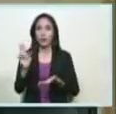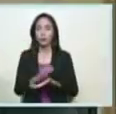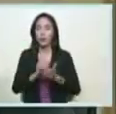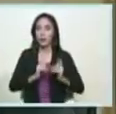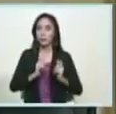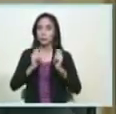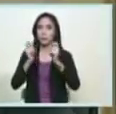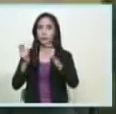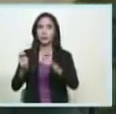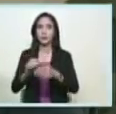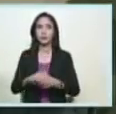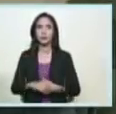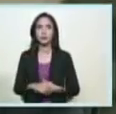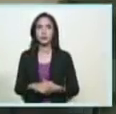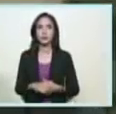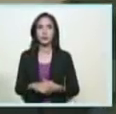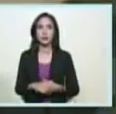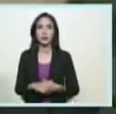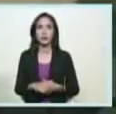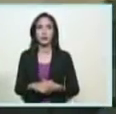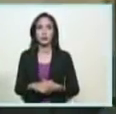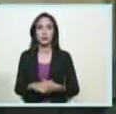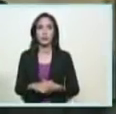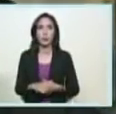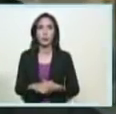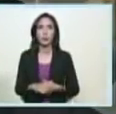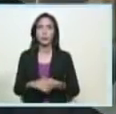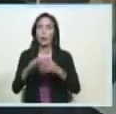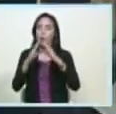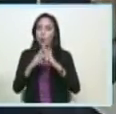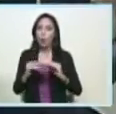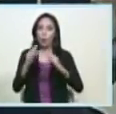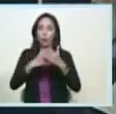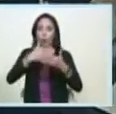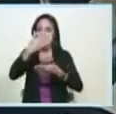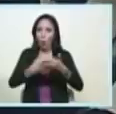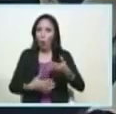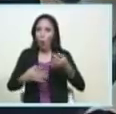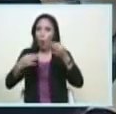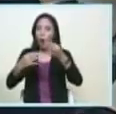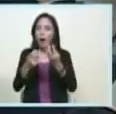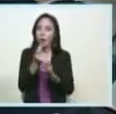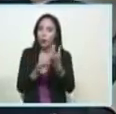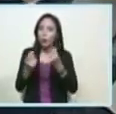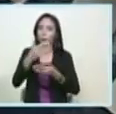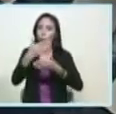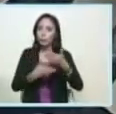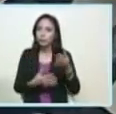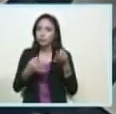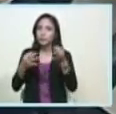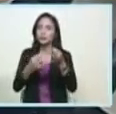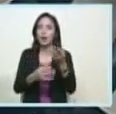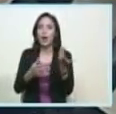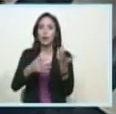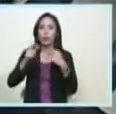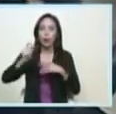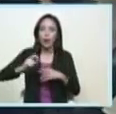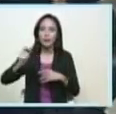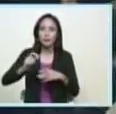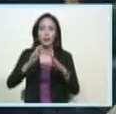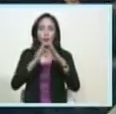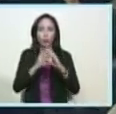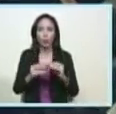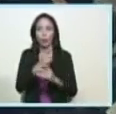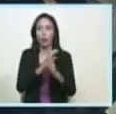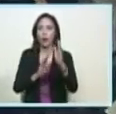quien emitirá los documentos financieros necesarios insuficientes para fortalecer